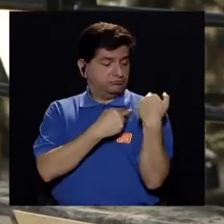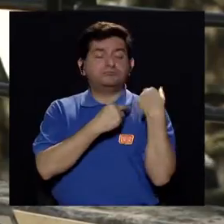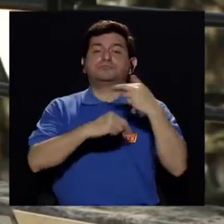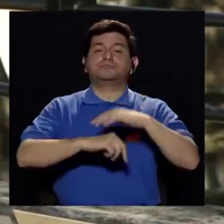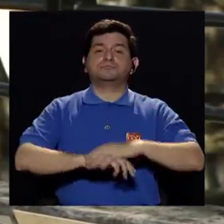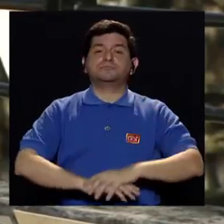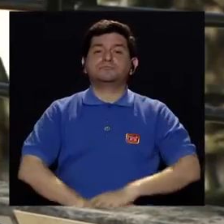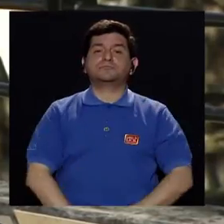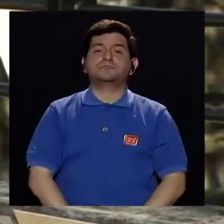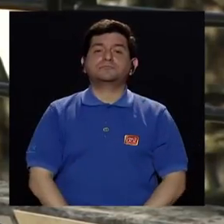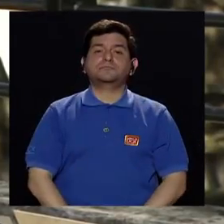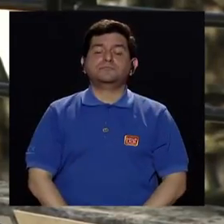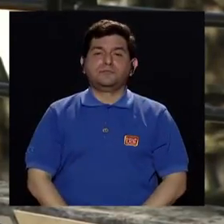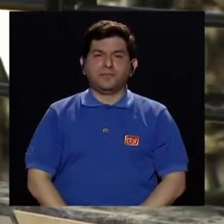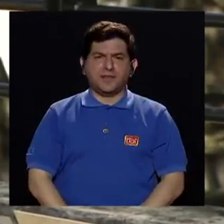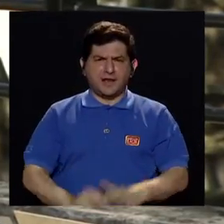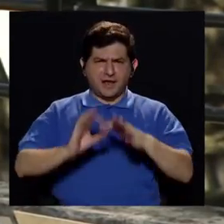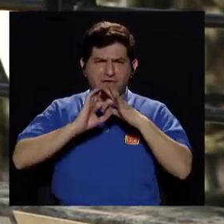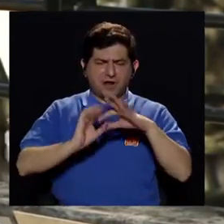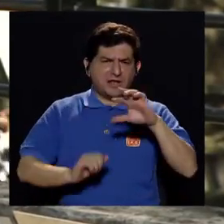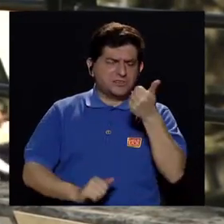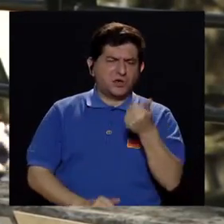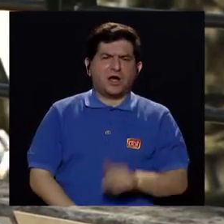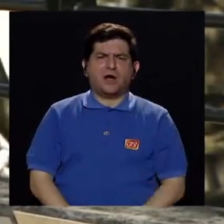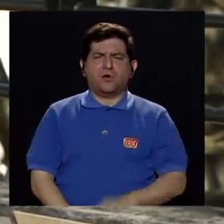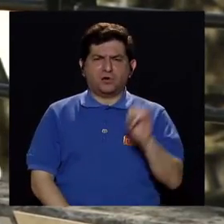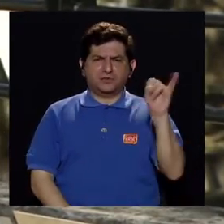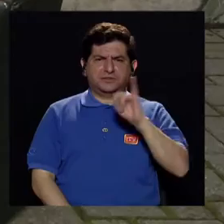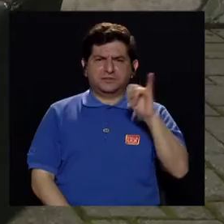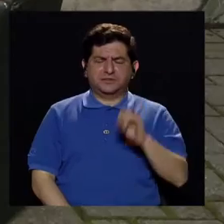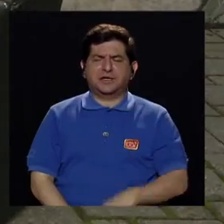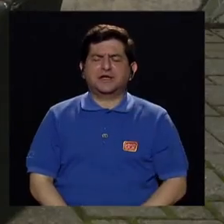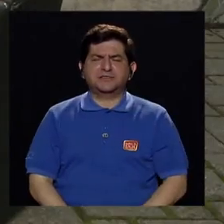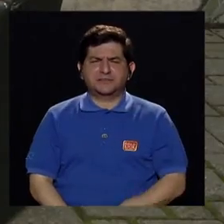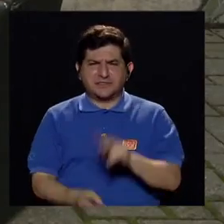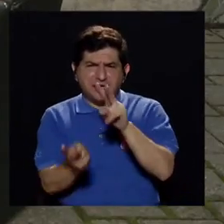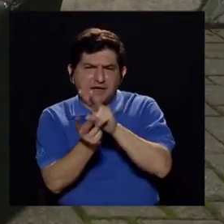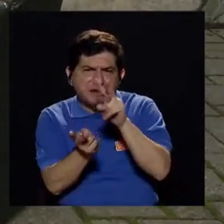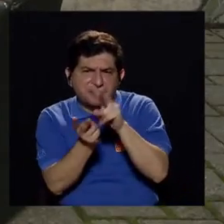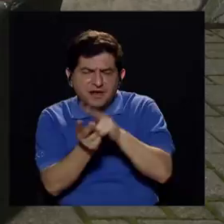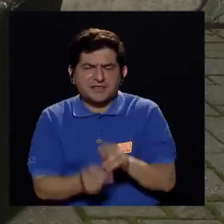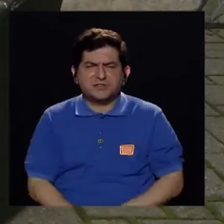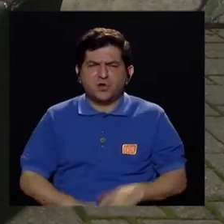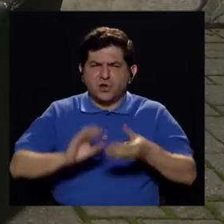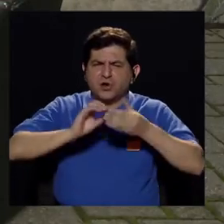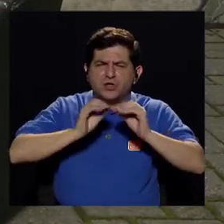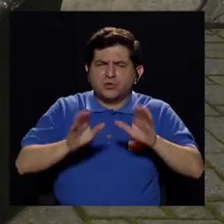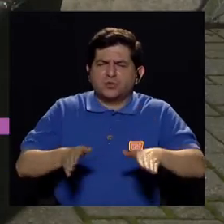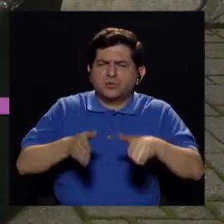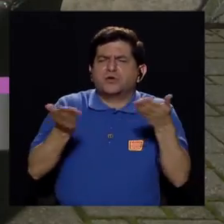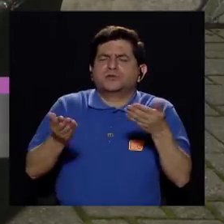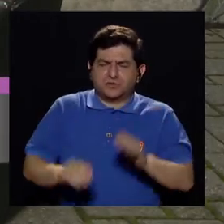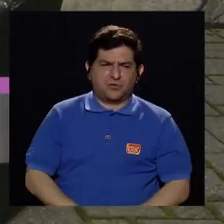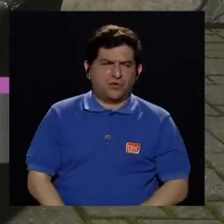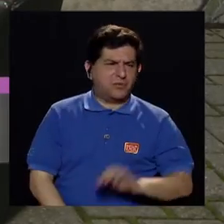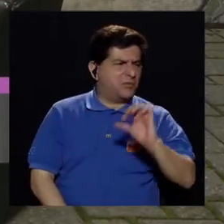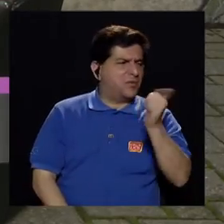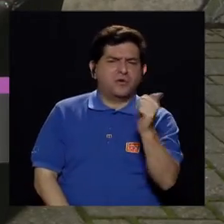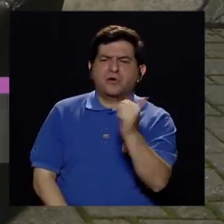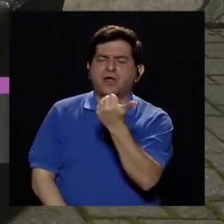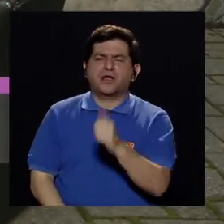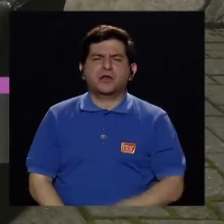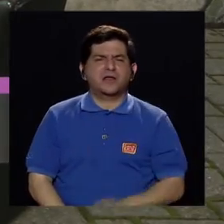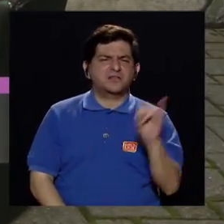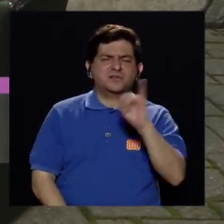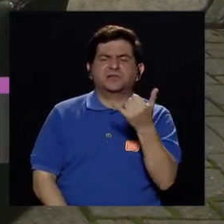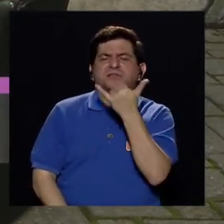Uh-huh. Y en relación a otras infecciones de transmisión sexual, ¿qué otros datos tenemos a nivel? ¿Cómo se comportan las otras